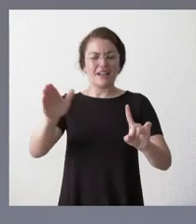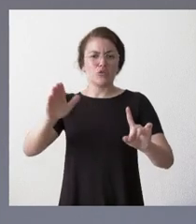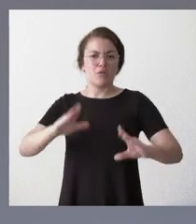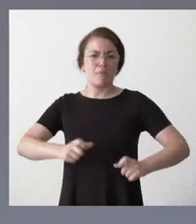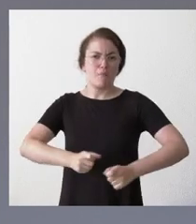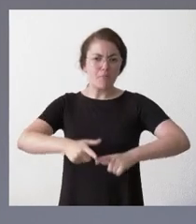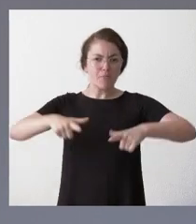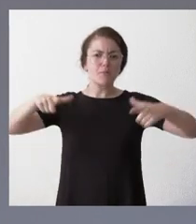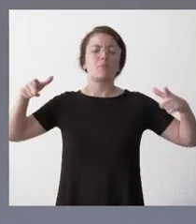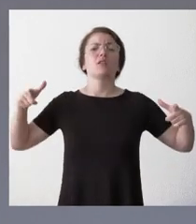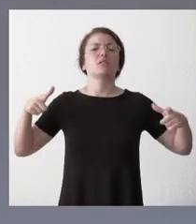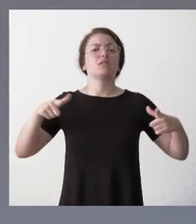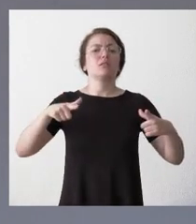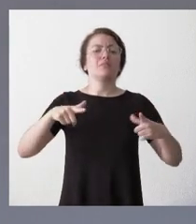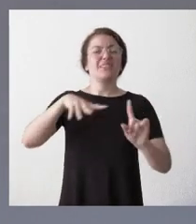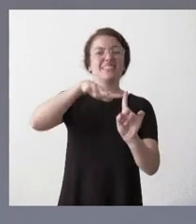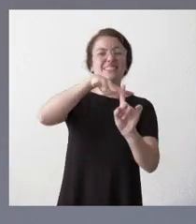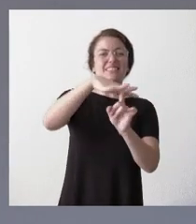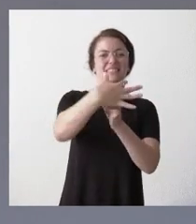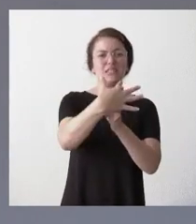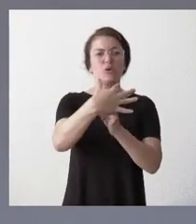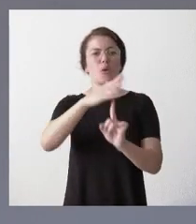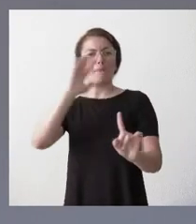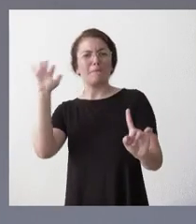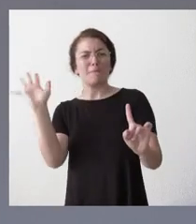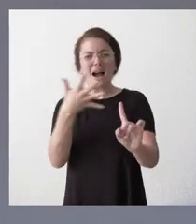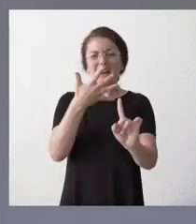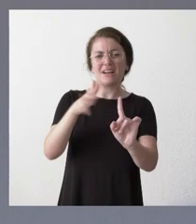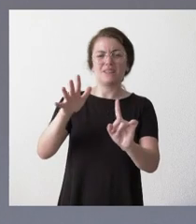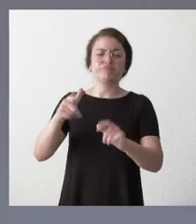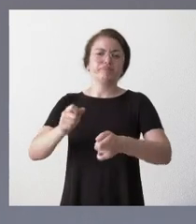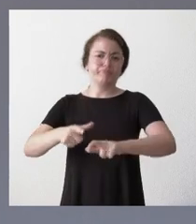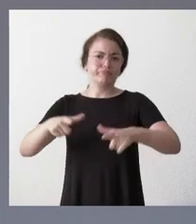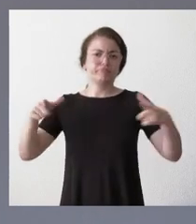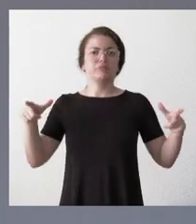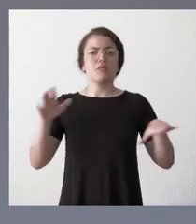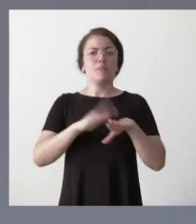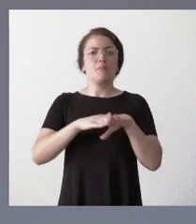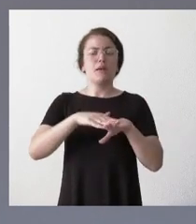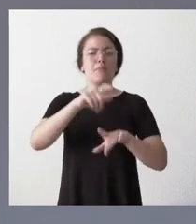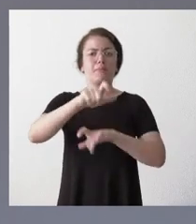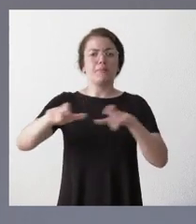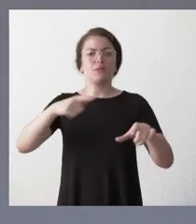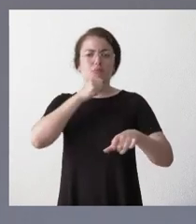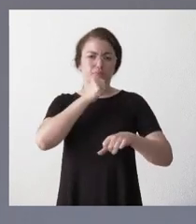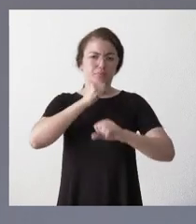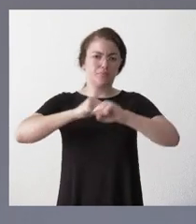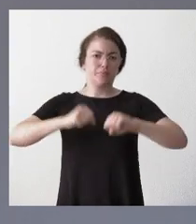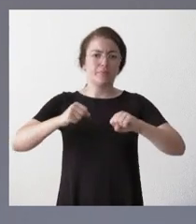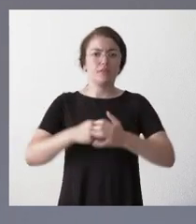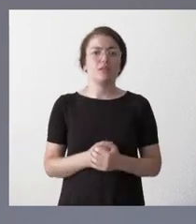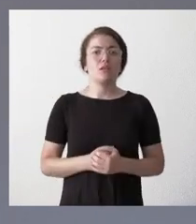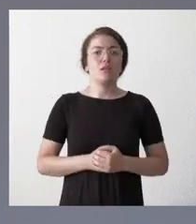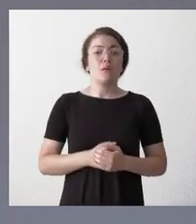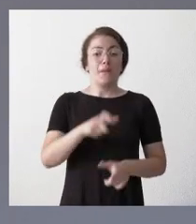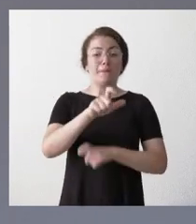se están incrementando las situaciones de maltrato hacia las personas mayores. De cada 10 cuidadores